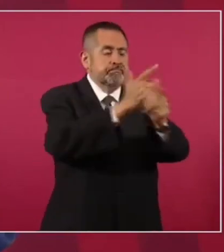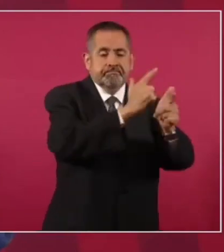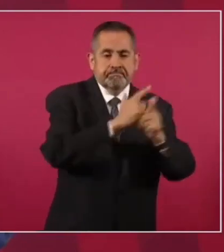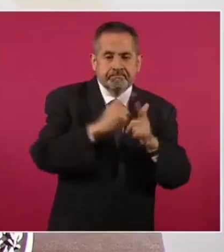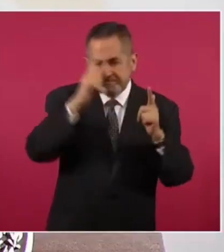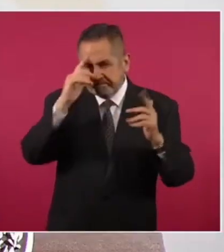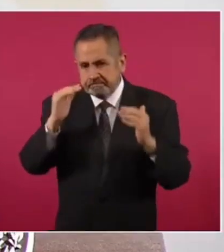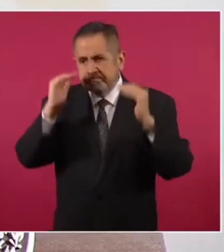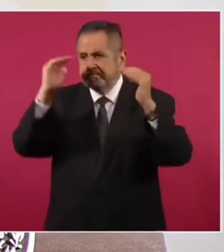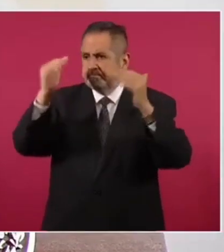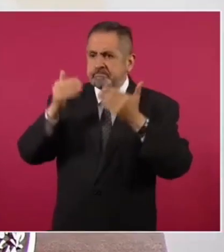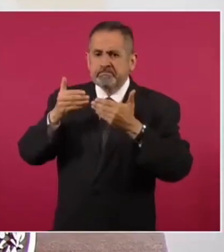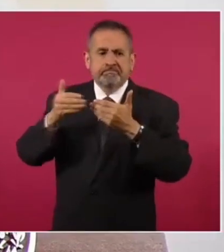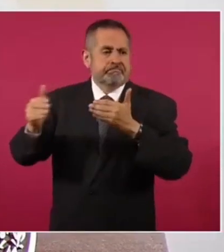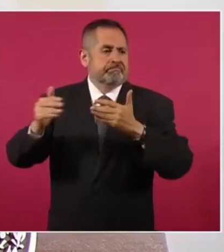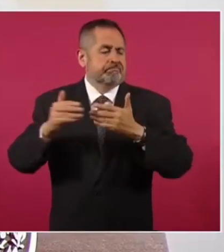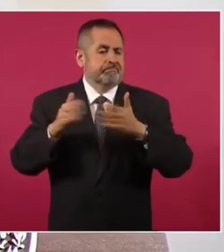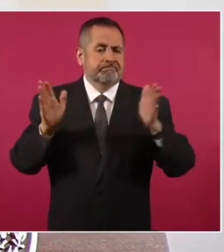soberanos.